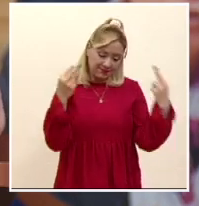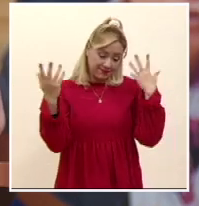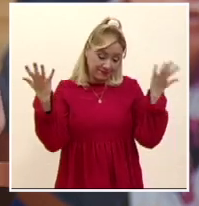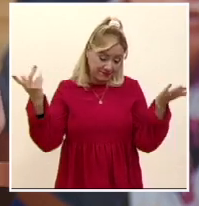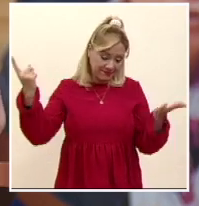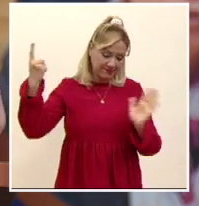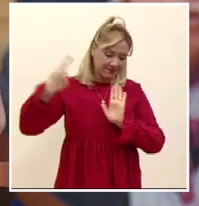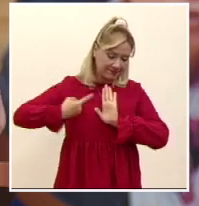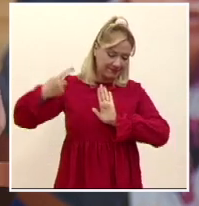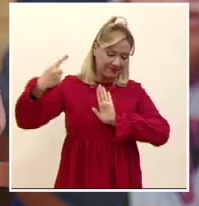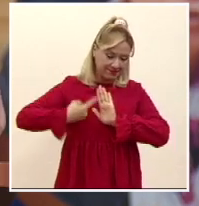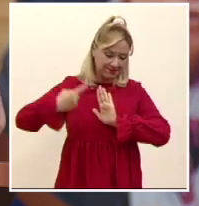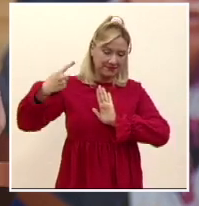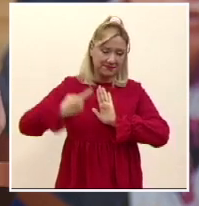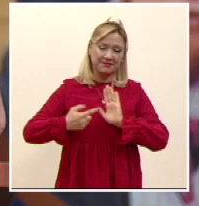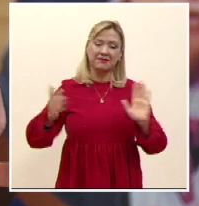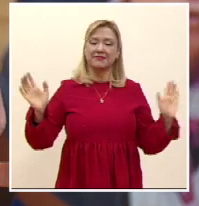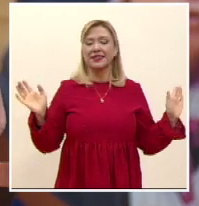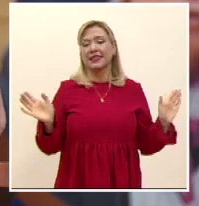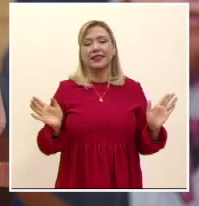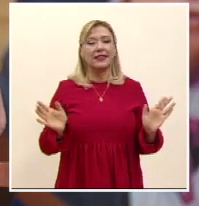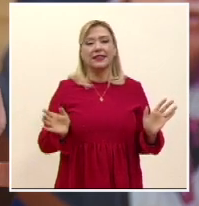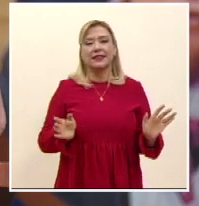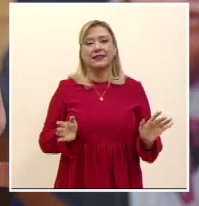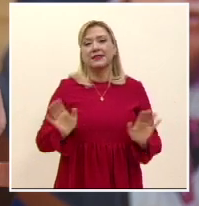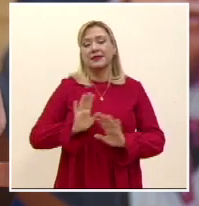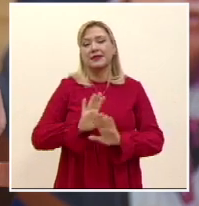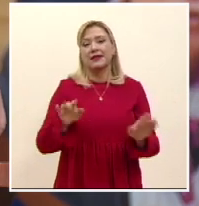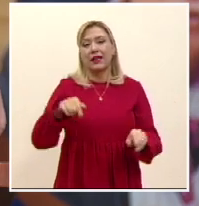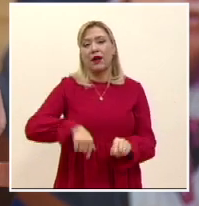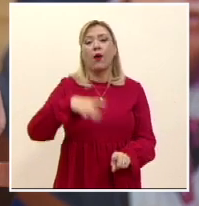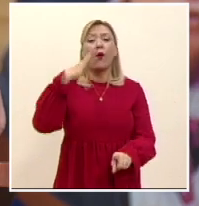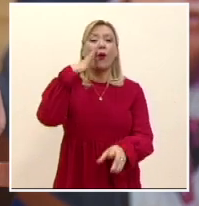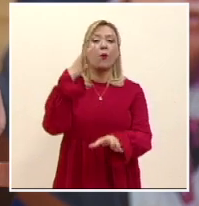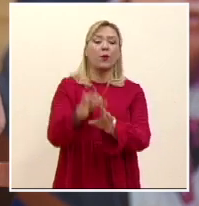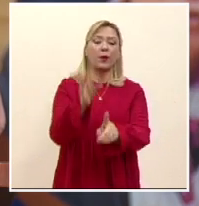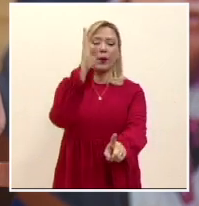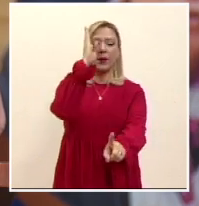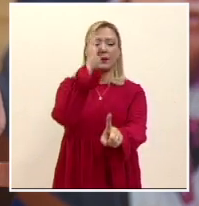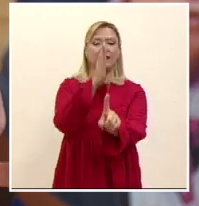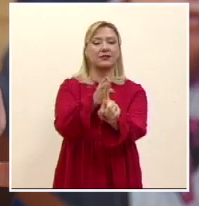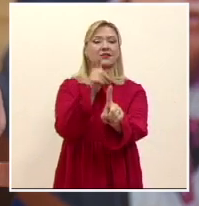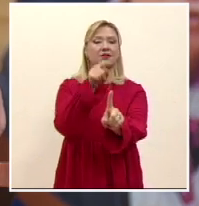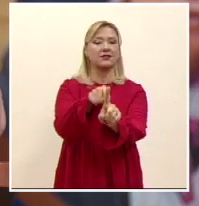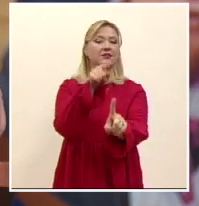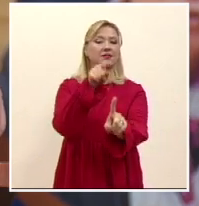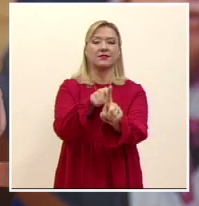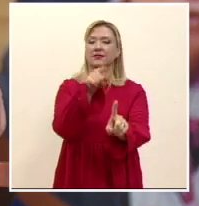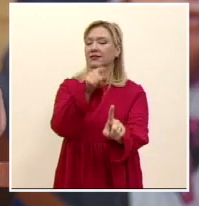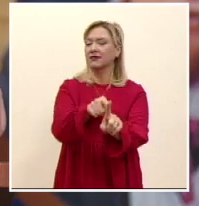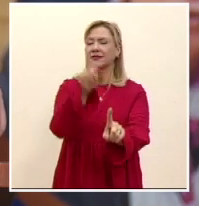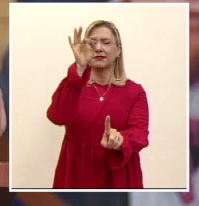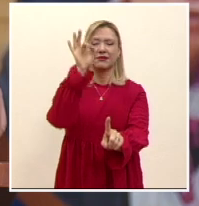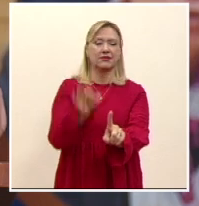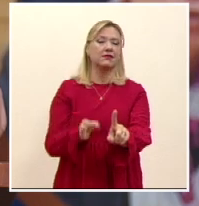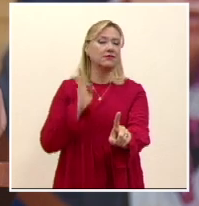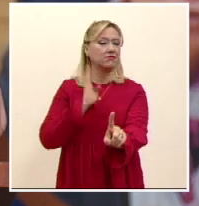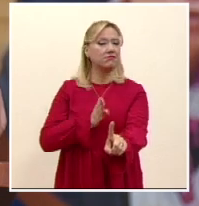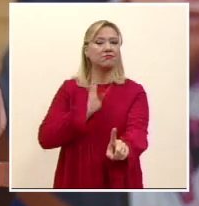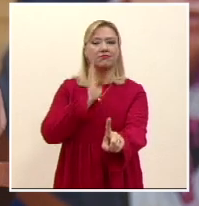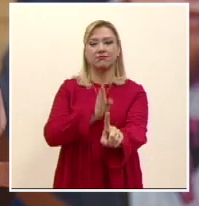señalamientos, pero finalmente nuestro compromiso no varía, nuestra meta no se